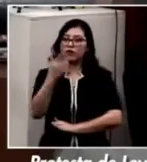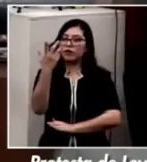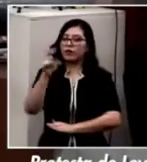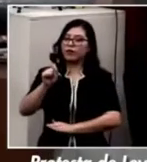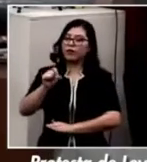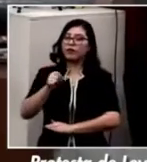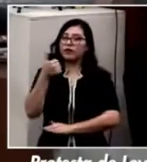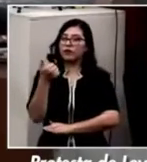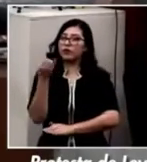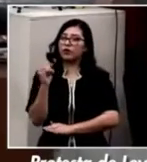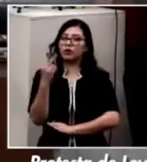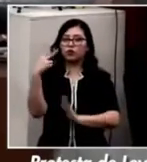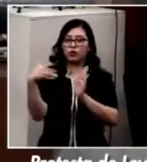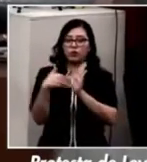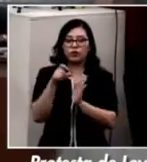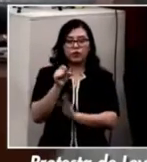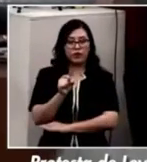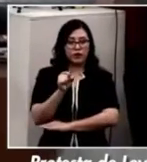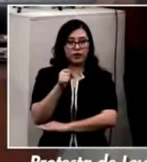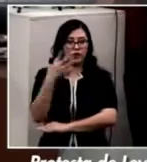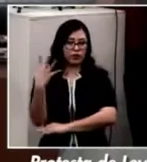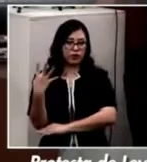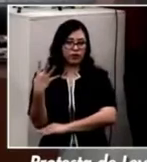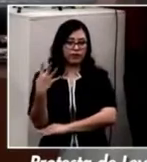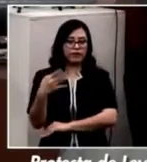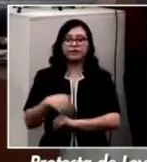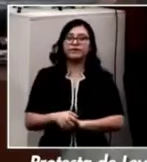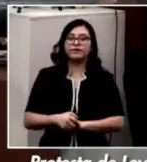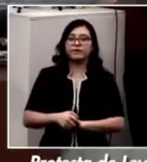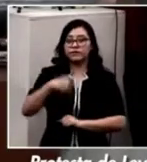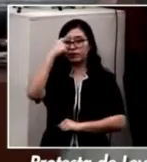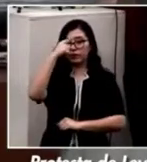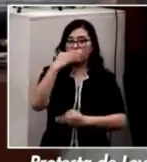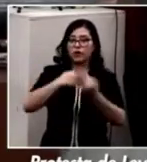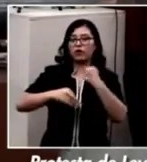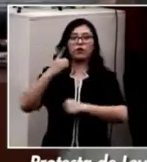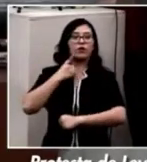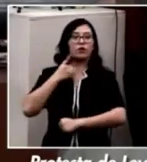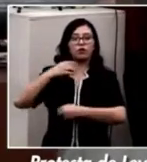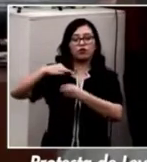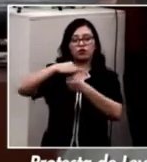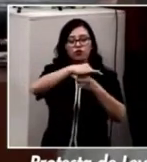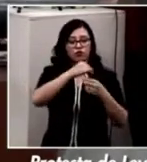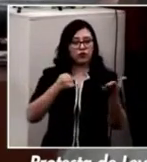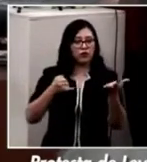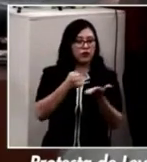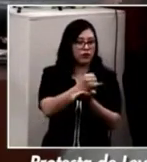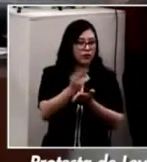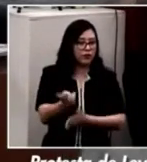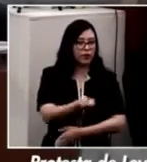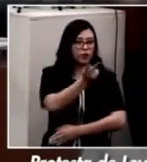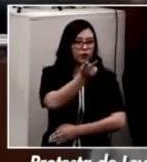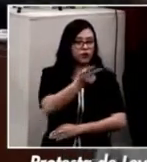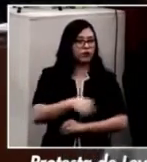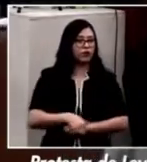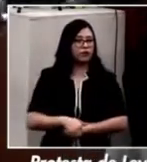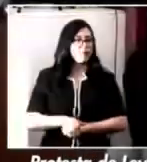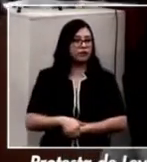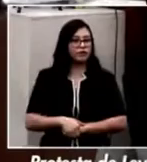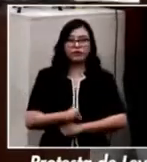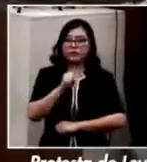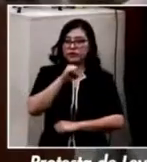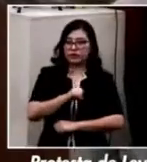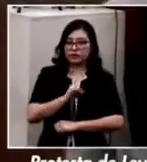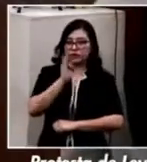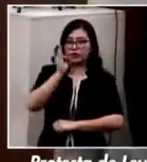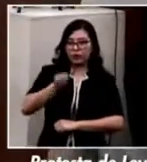directa. Tu servidor se ha incorporado de manera puntual todos los días a la instalación de la Mesa de Seguridad para la Construcción